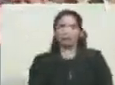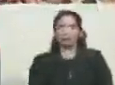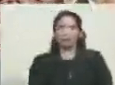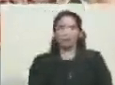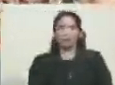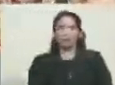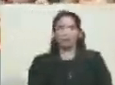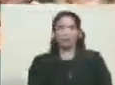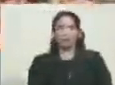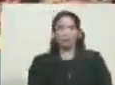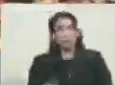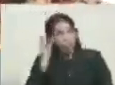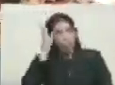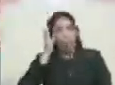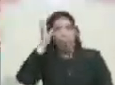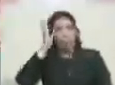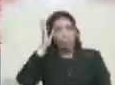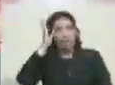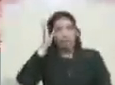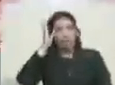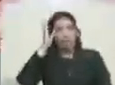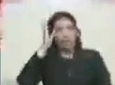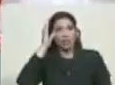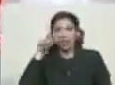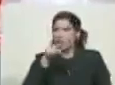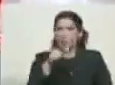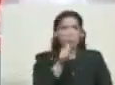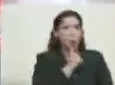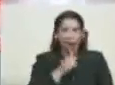Son inconscientes, insensatos,